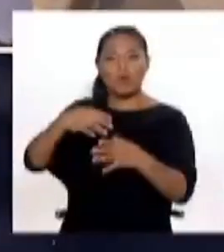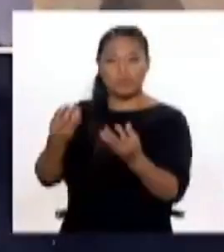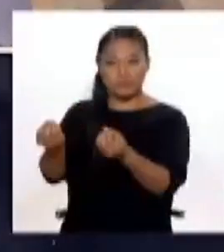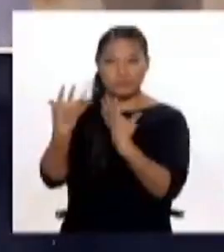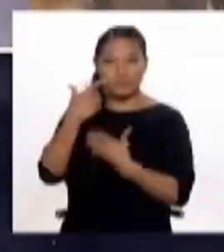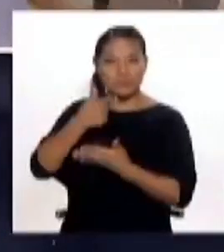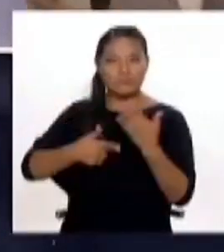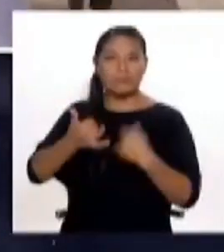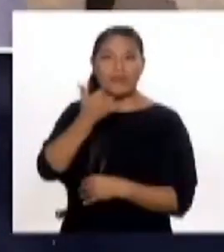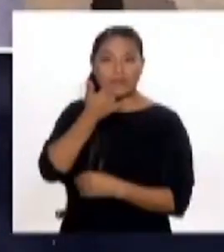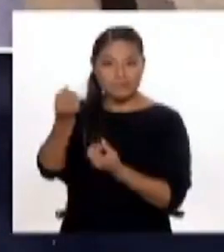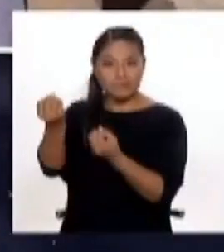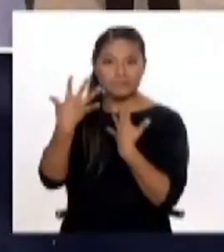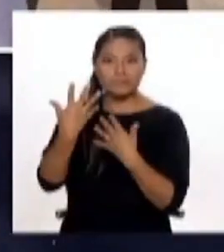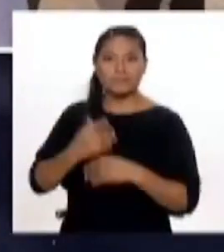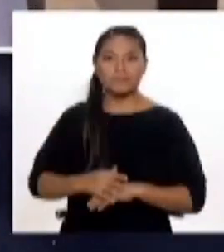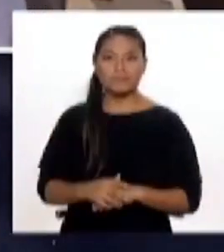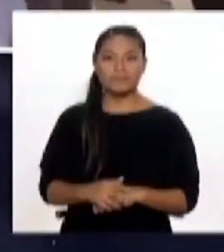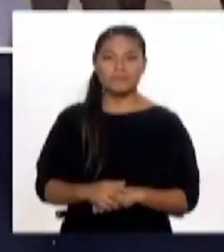pasando?